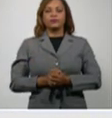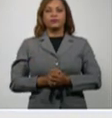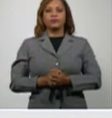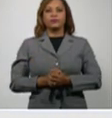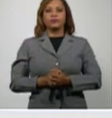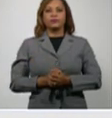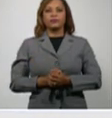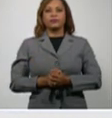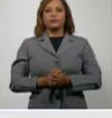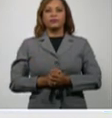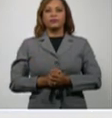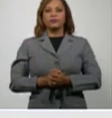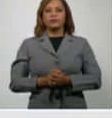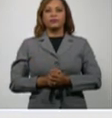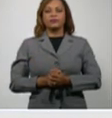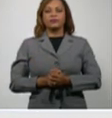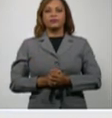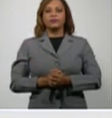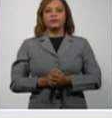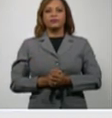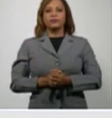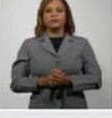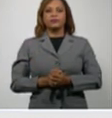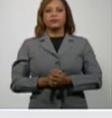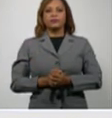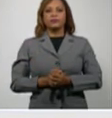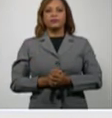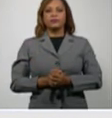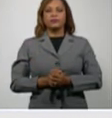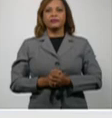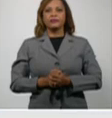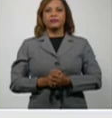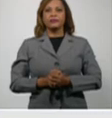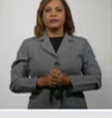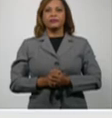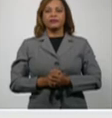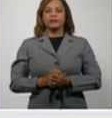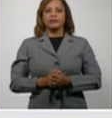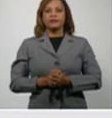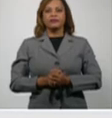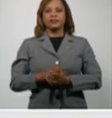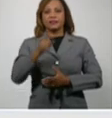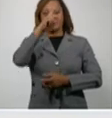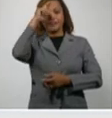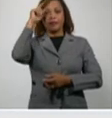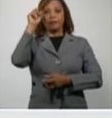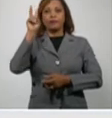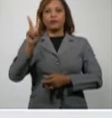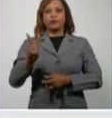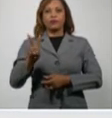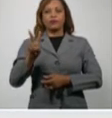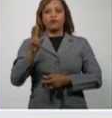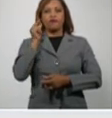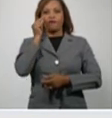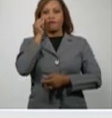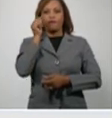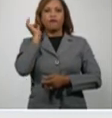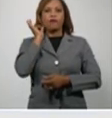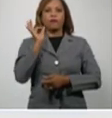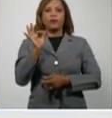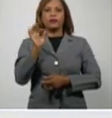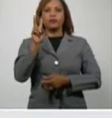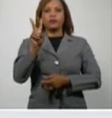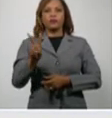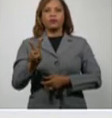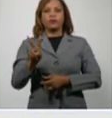Espíritu, los 2 casos importados que se diagnostican son del municipio Fomento. En Ciego de Ávila, los 3